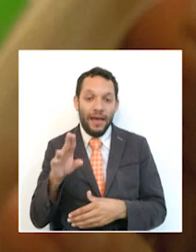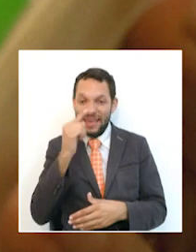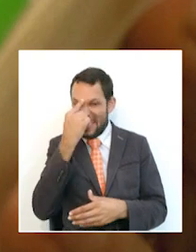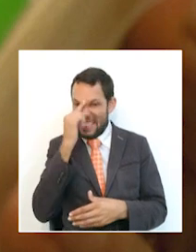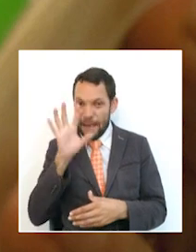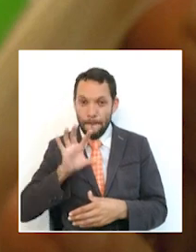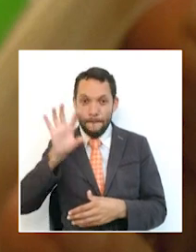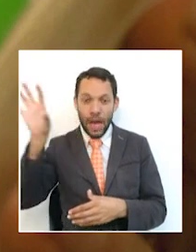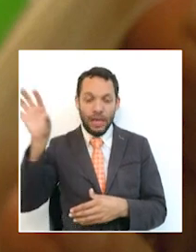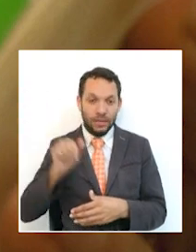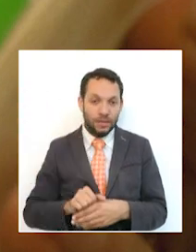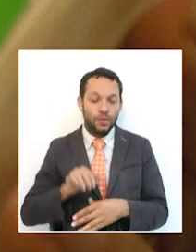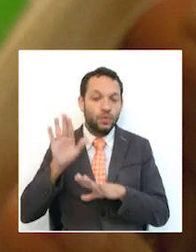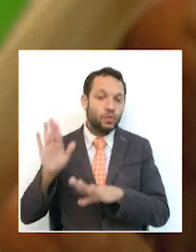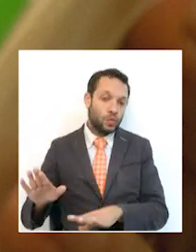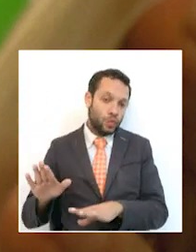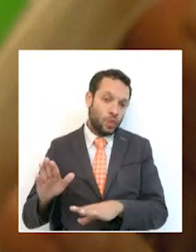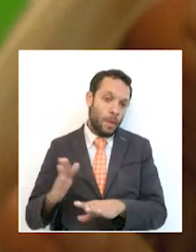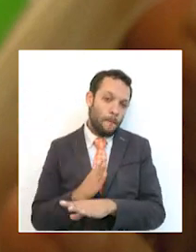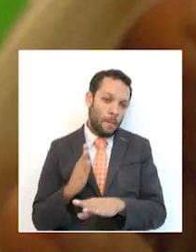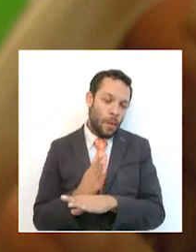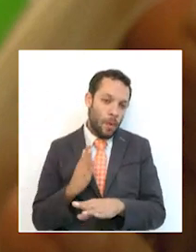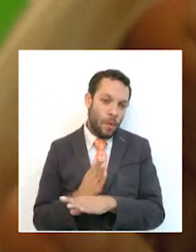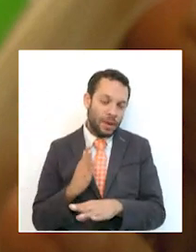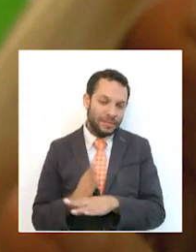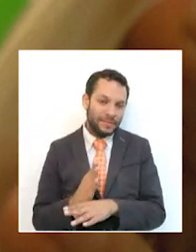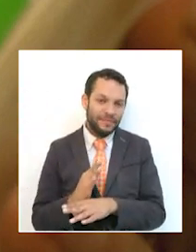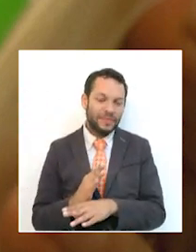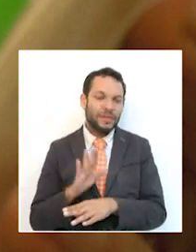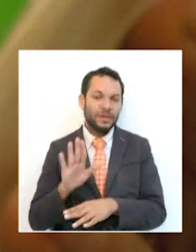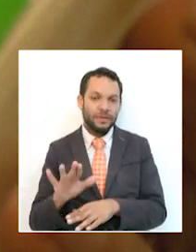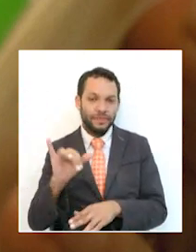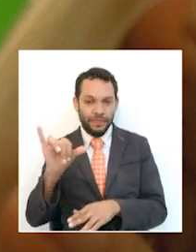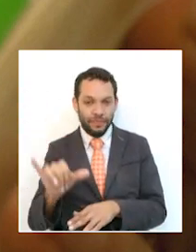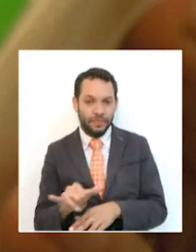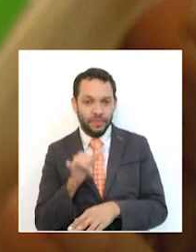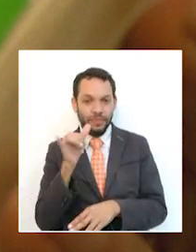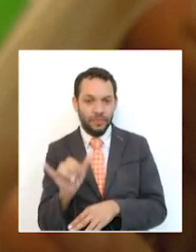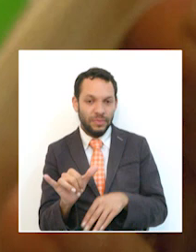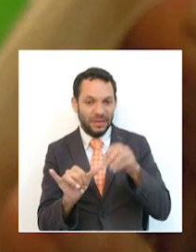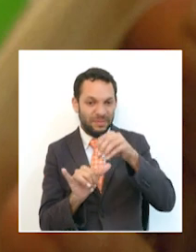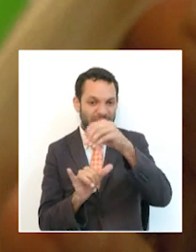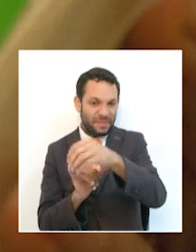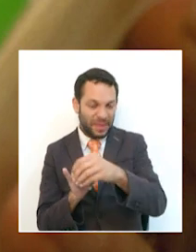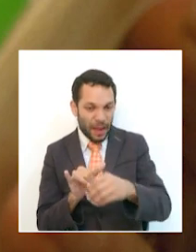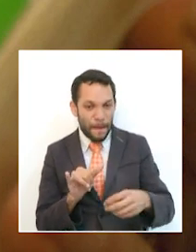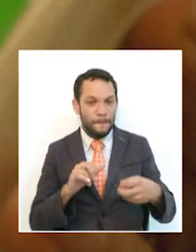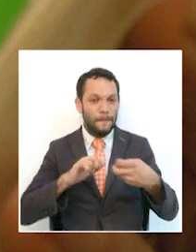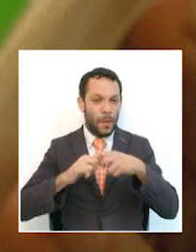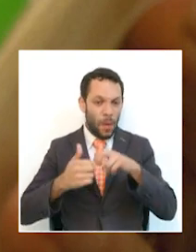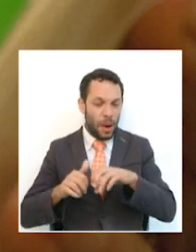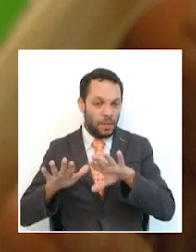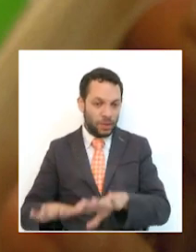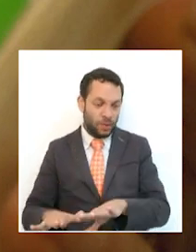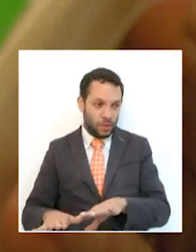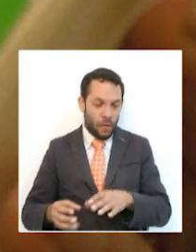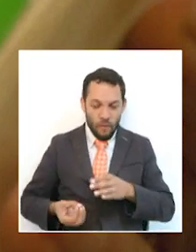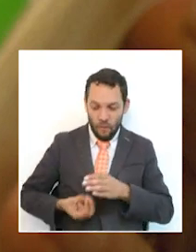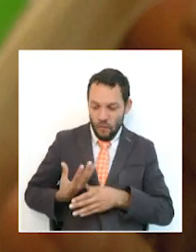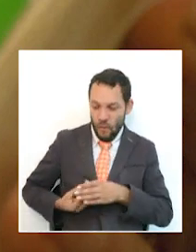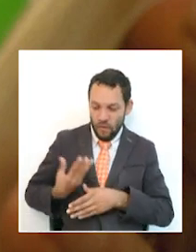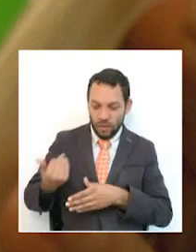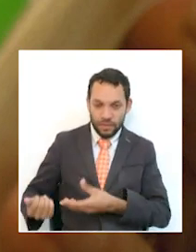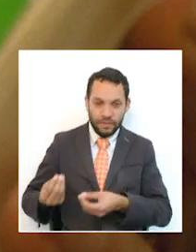los procesos que llamamos tumores quistes miomas que los da los lácteos y no entendemos y hay gente que me dice